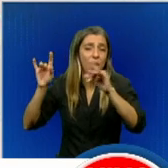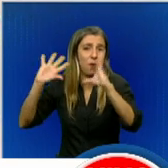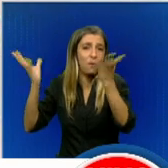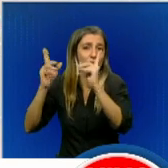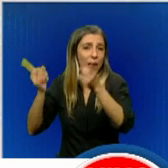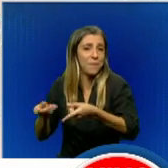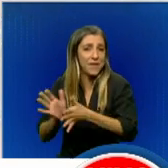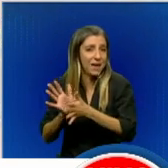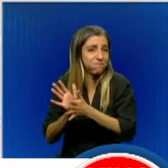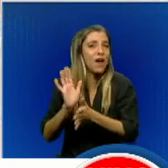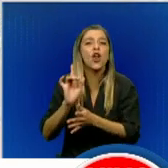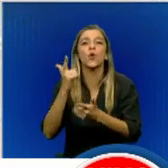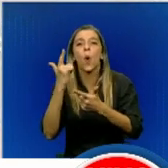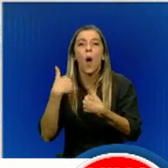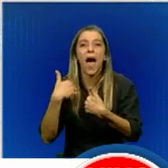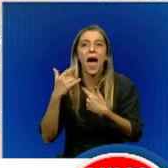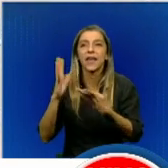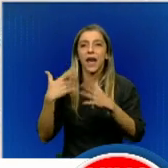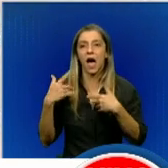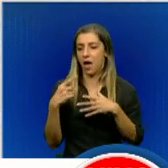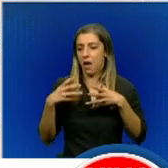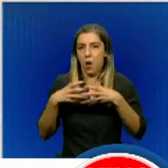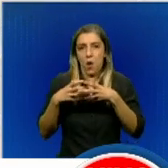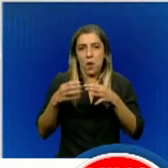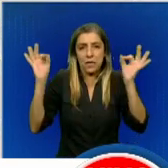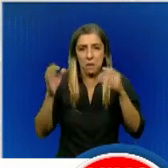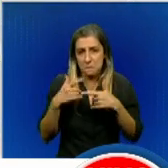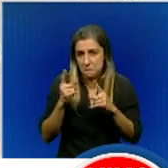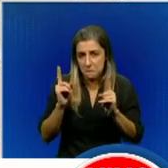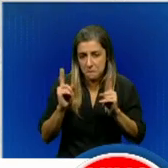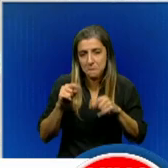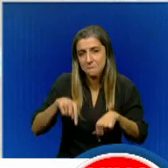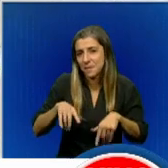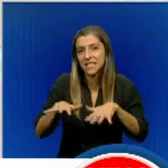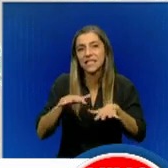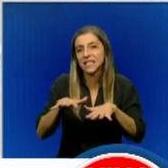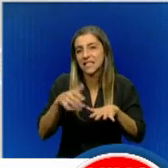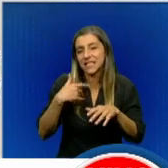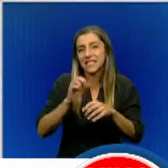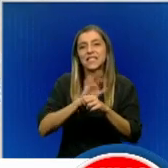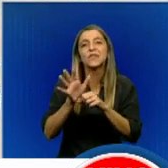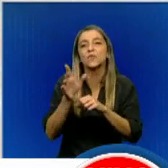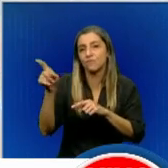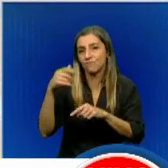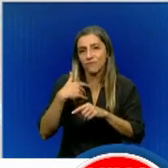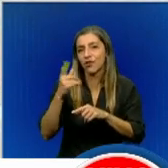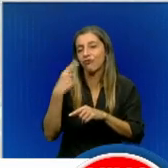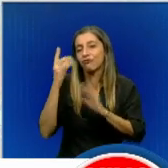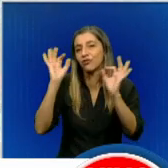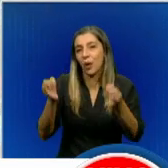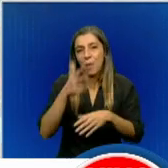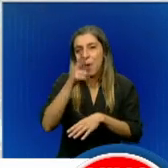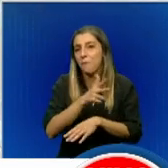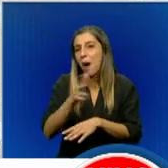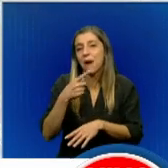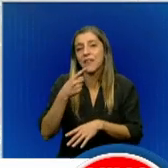señalado con la lucidez y la sensibilidad que lo caracteriza nuestro papá francisco que nadie es el salva solo en